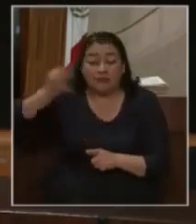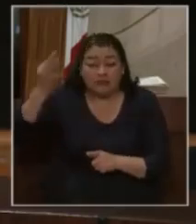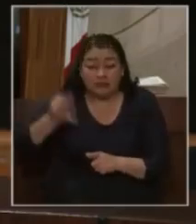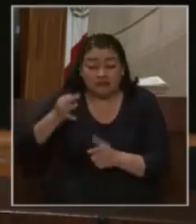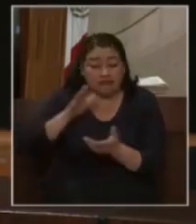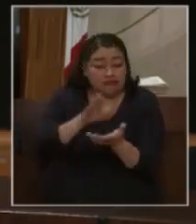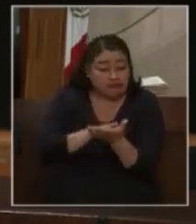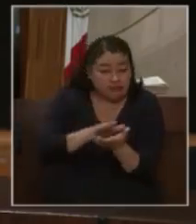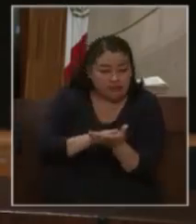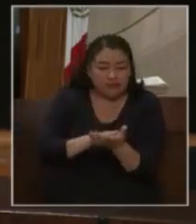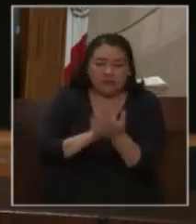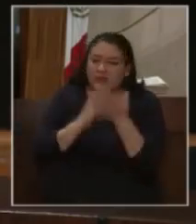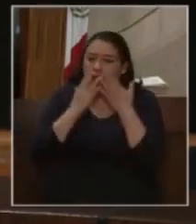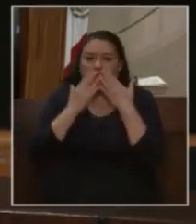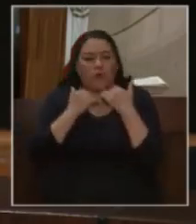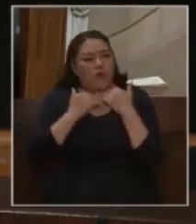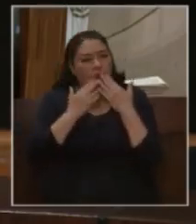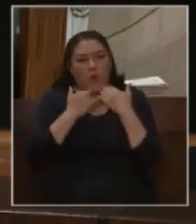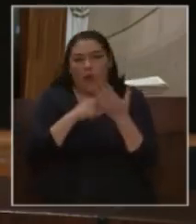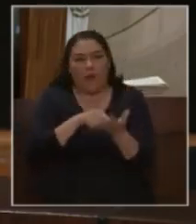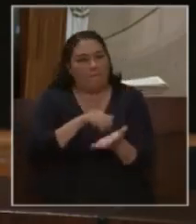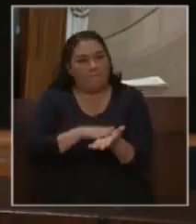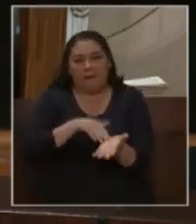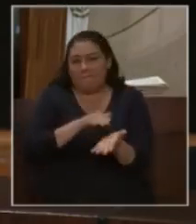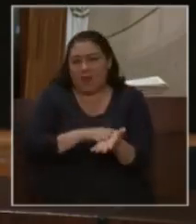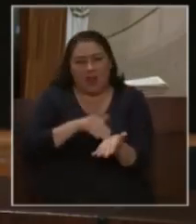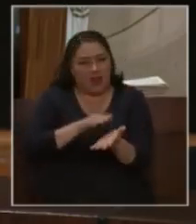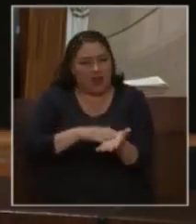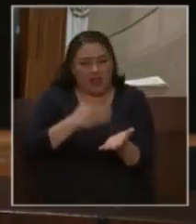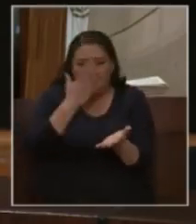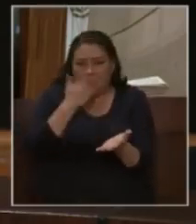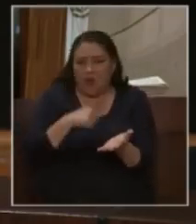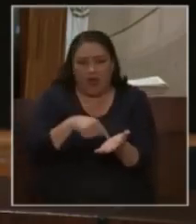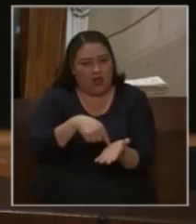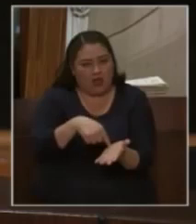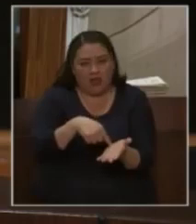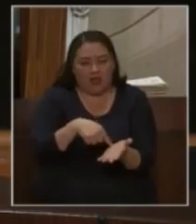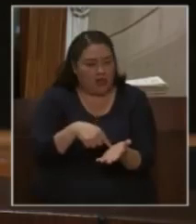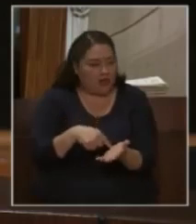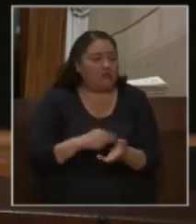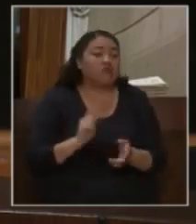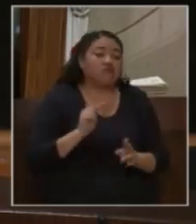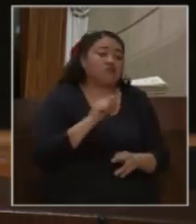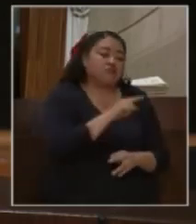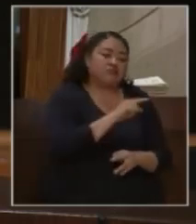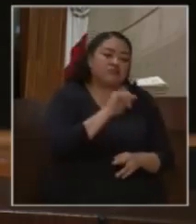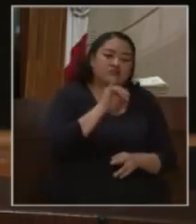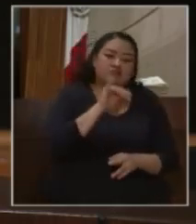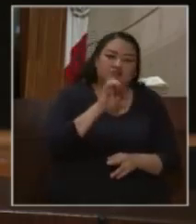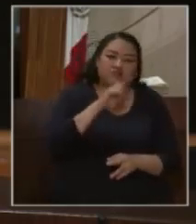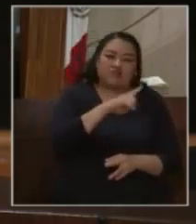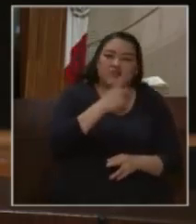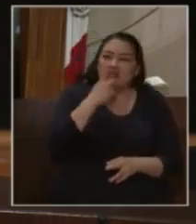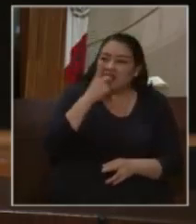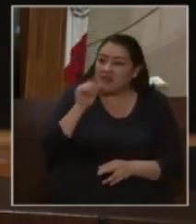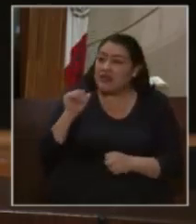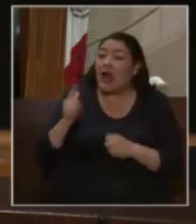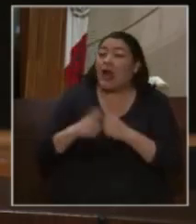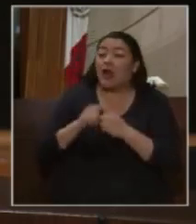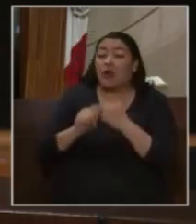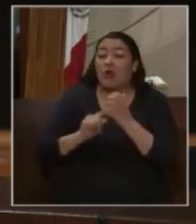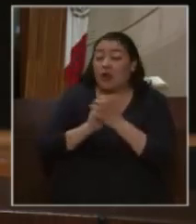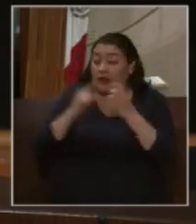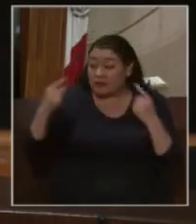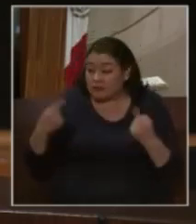la resolución, por lo que no acredita la autoridad un resultado antijurídico.